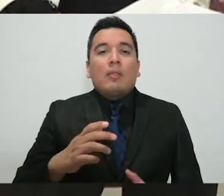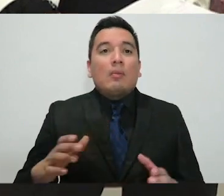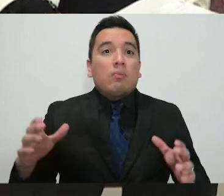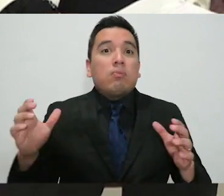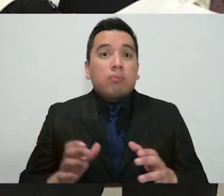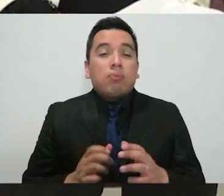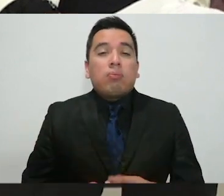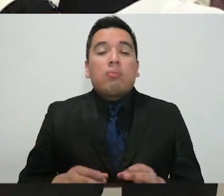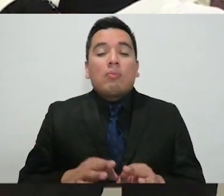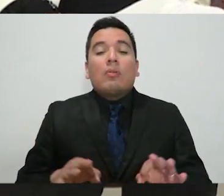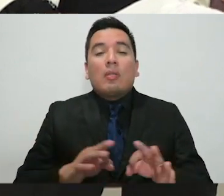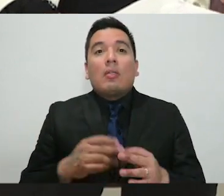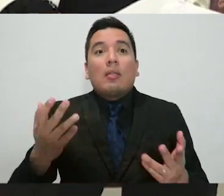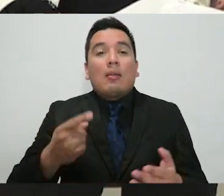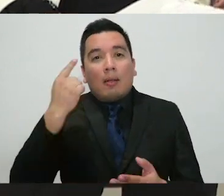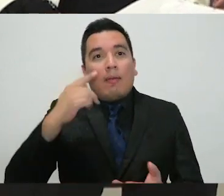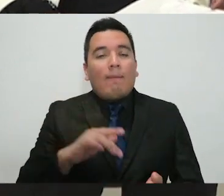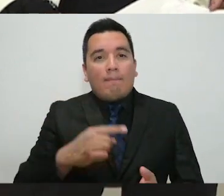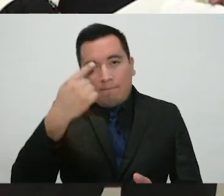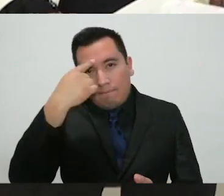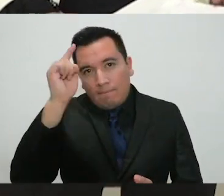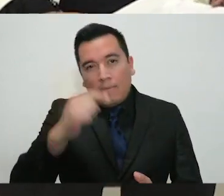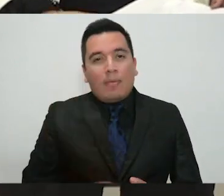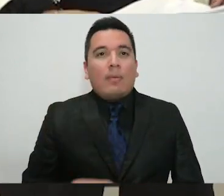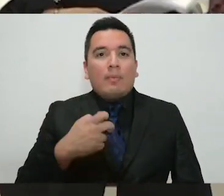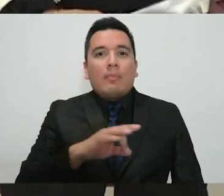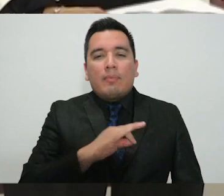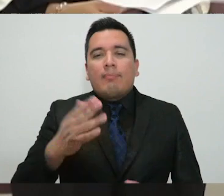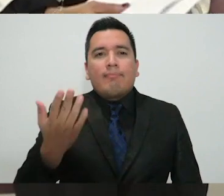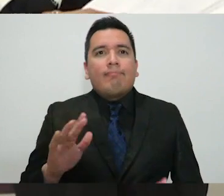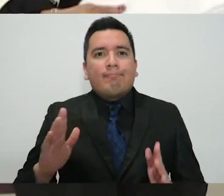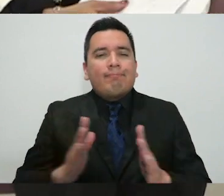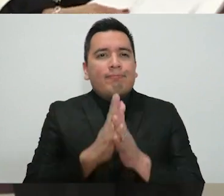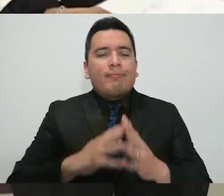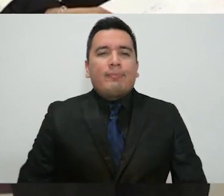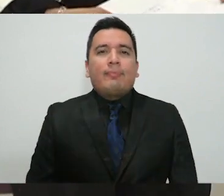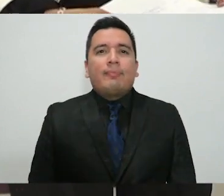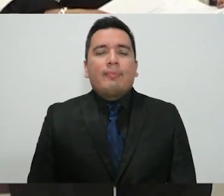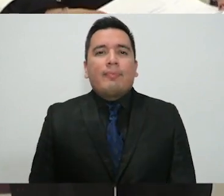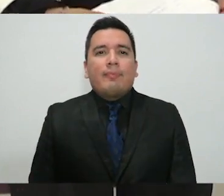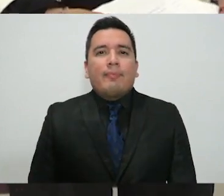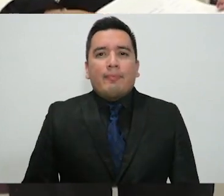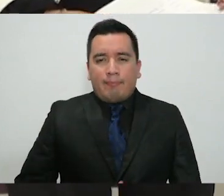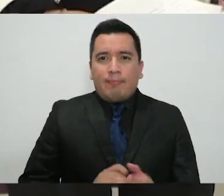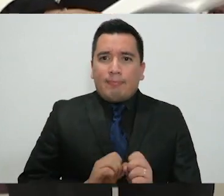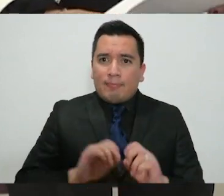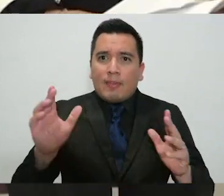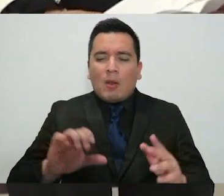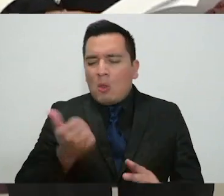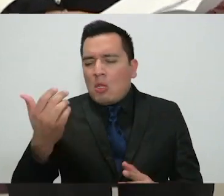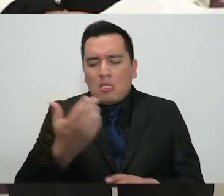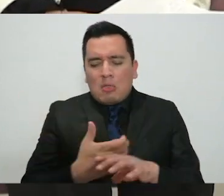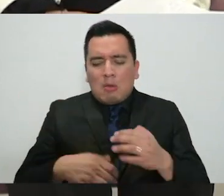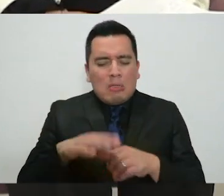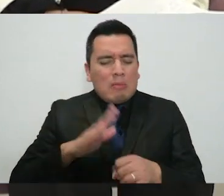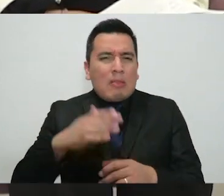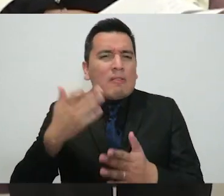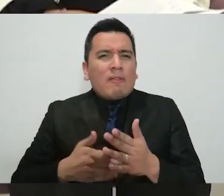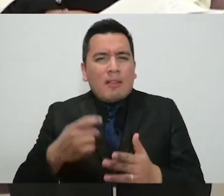es facilitar que dentro de esa libertad ellos también puedan participar. Claro. ¿Qué otros pendientes tenemos